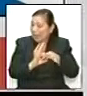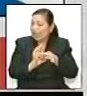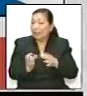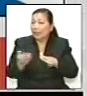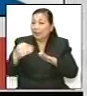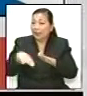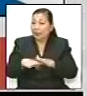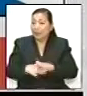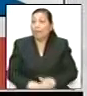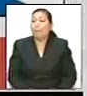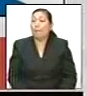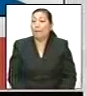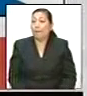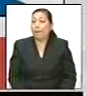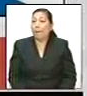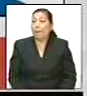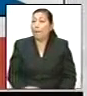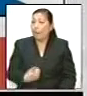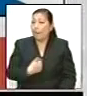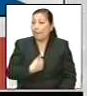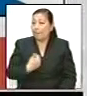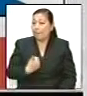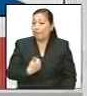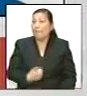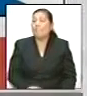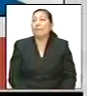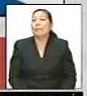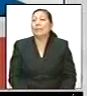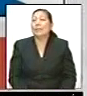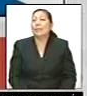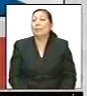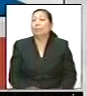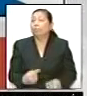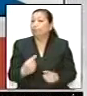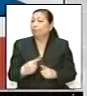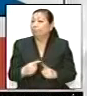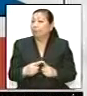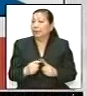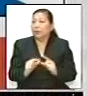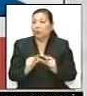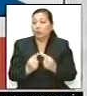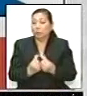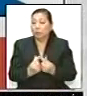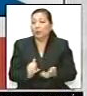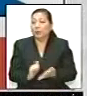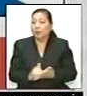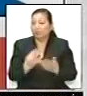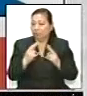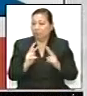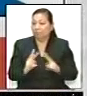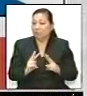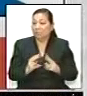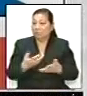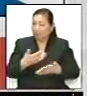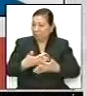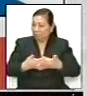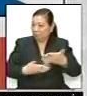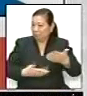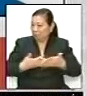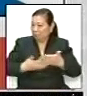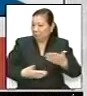incluyó en la cooperación en esta declaración una serie de sectores que están allí listados